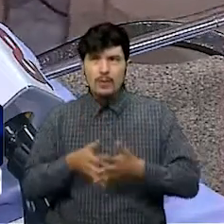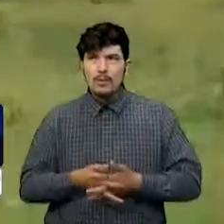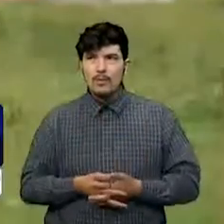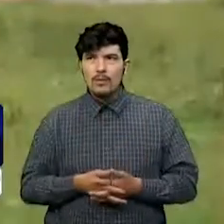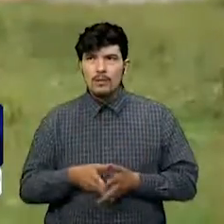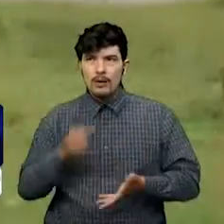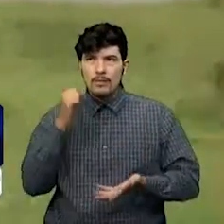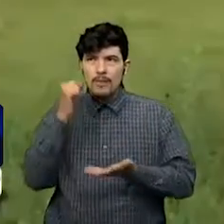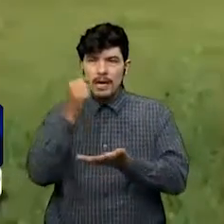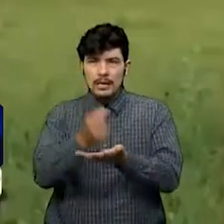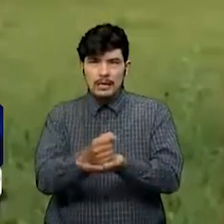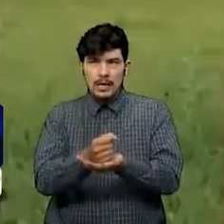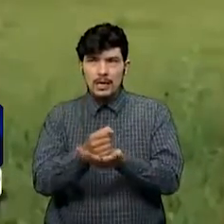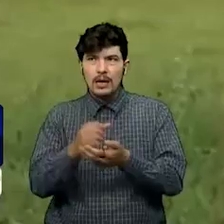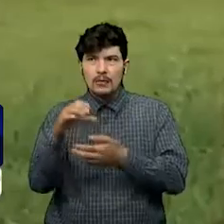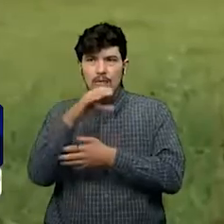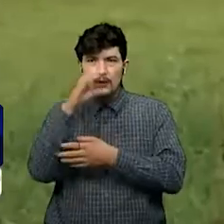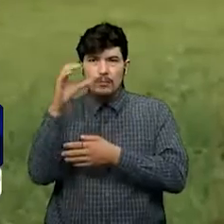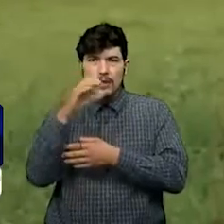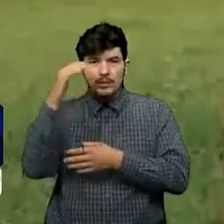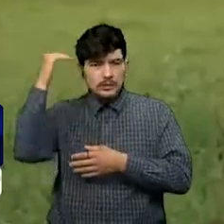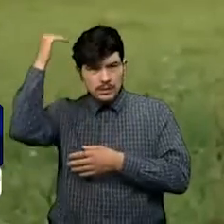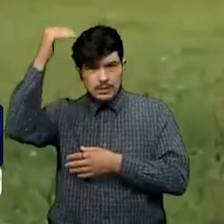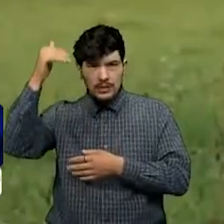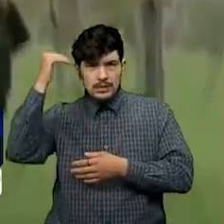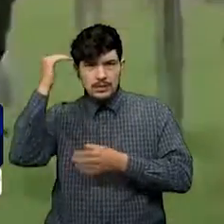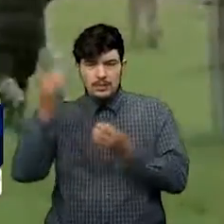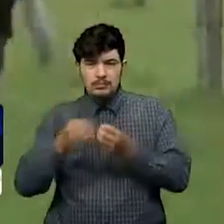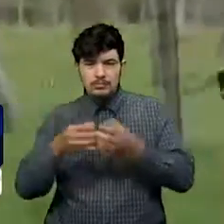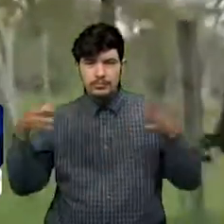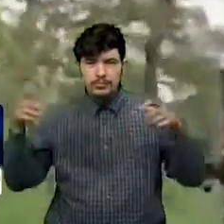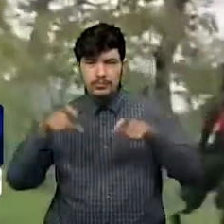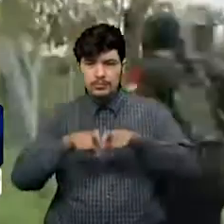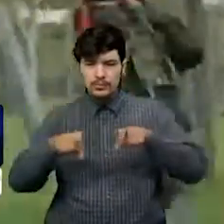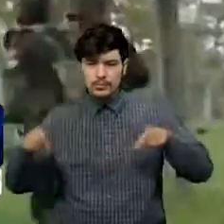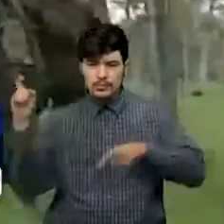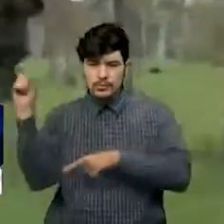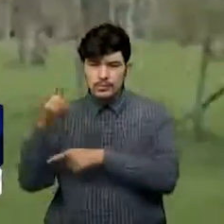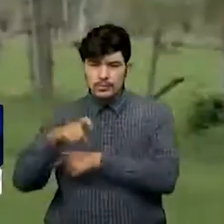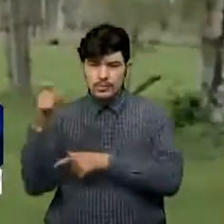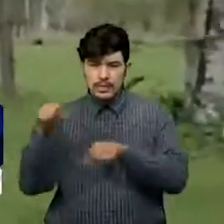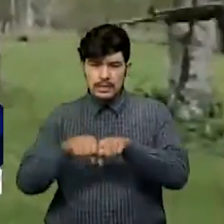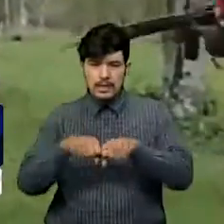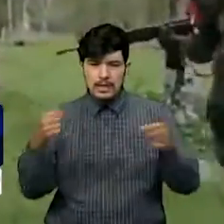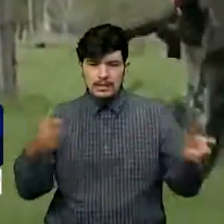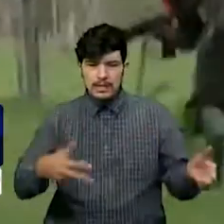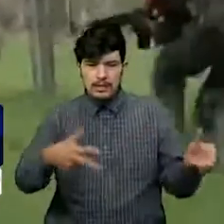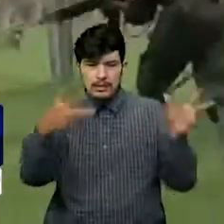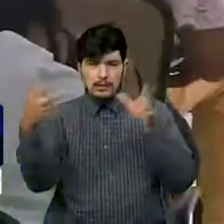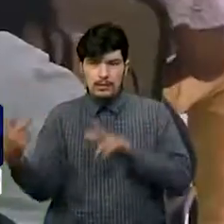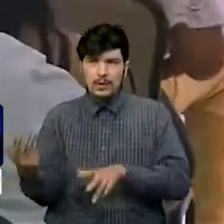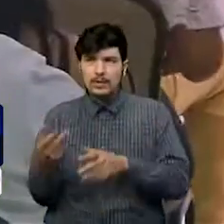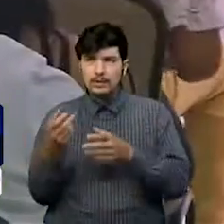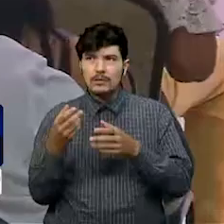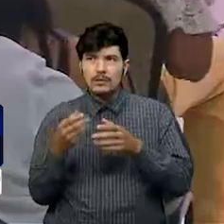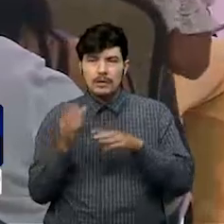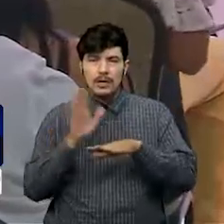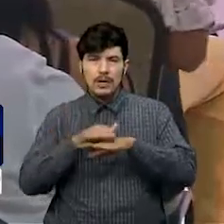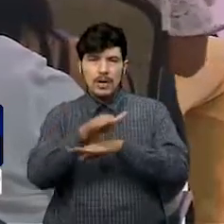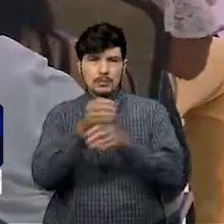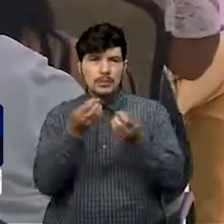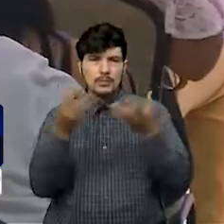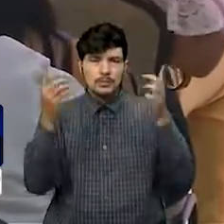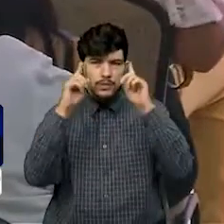asesinando colombianos inermes volando productos volando fuentes generando su software el